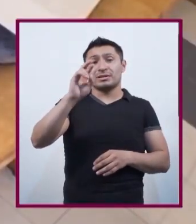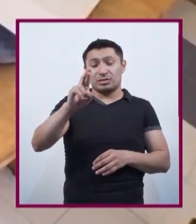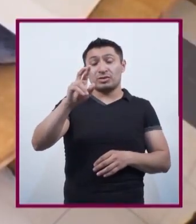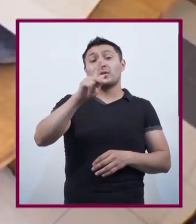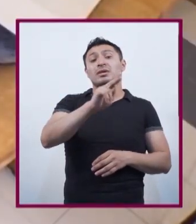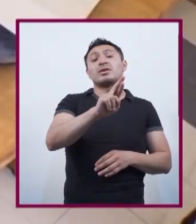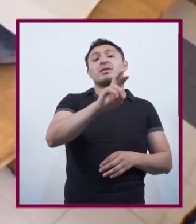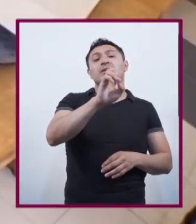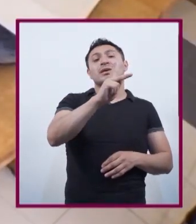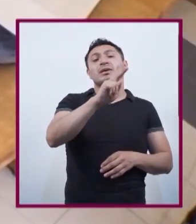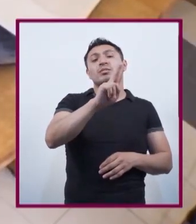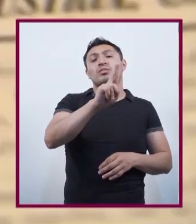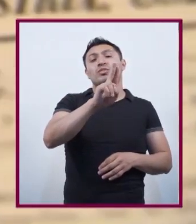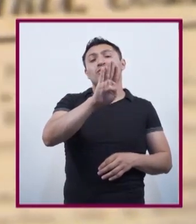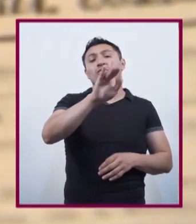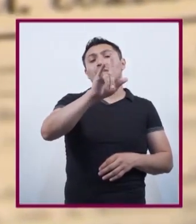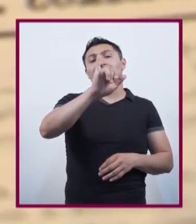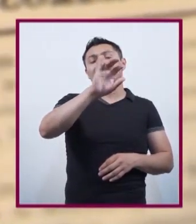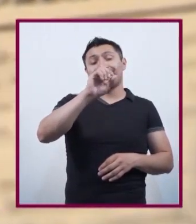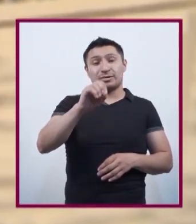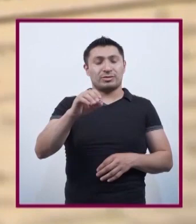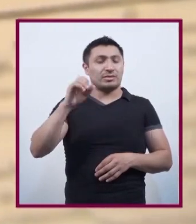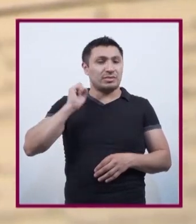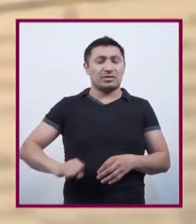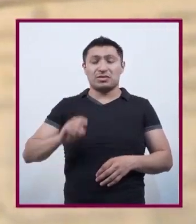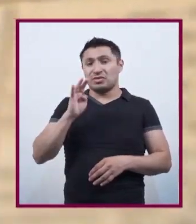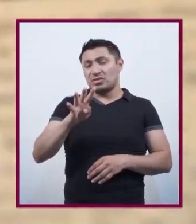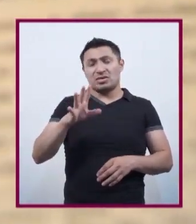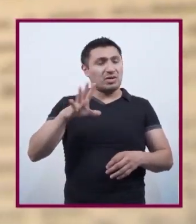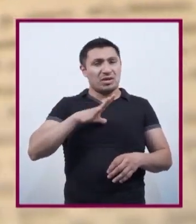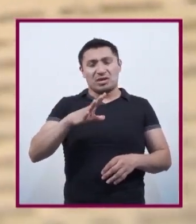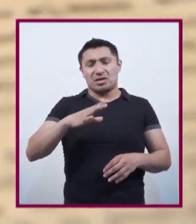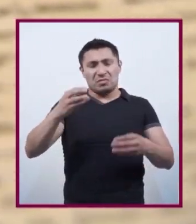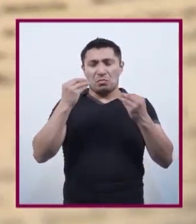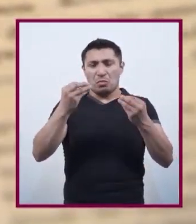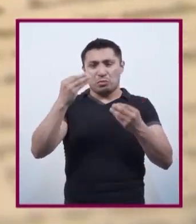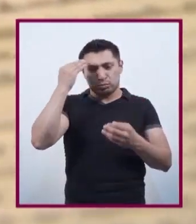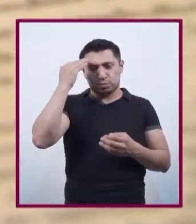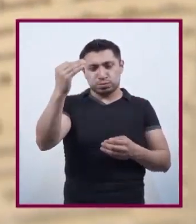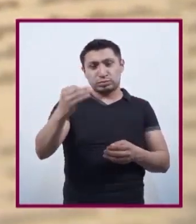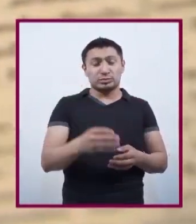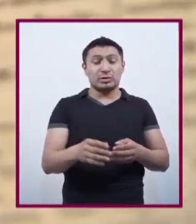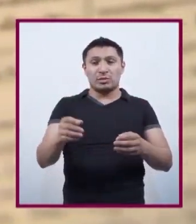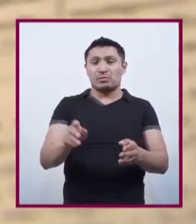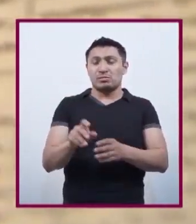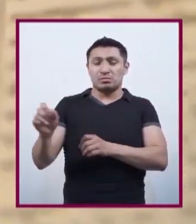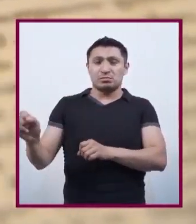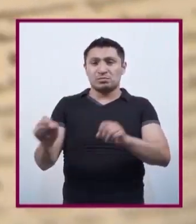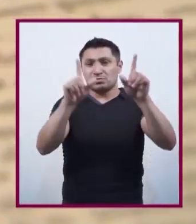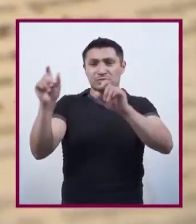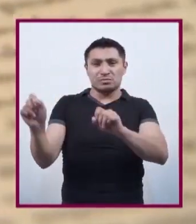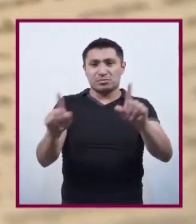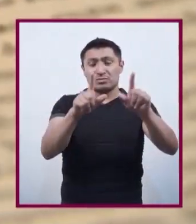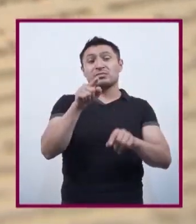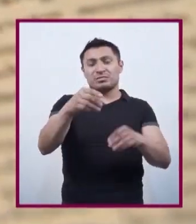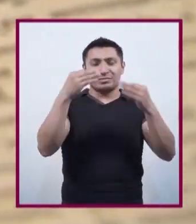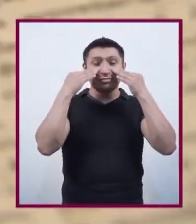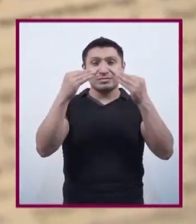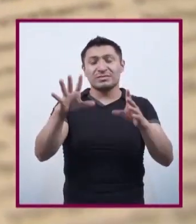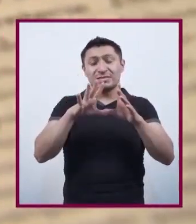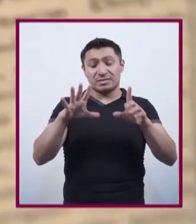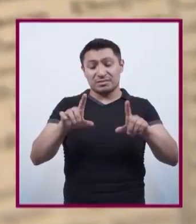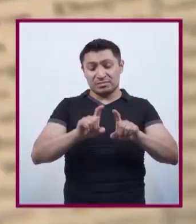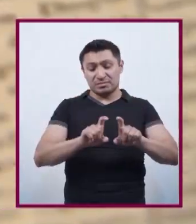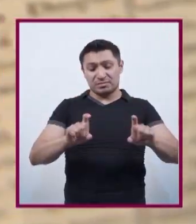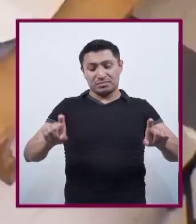importante, que es el Monitor Republicano. Al igual que el siglo XIX, su trascendencia estriba en la larga vida. Aquí ustedes